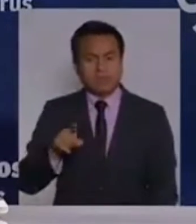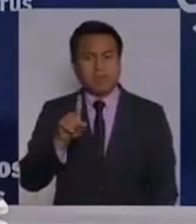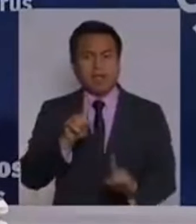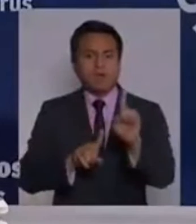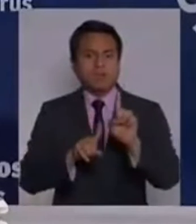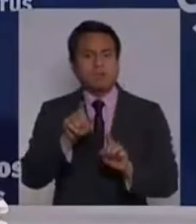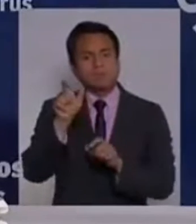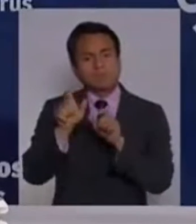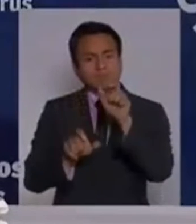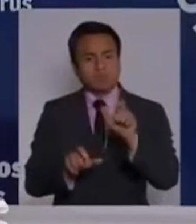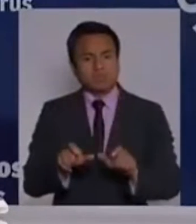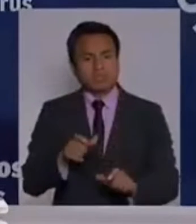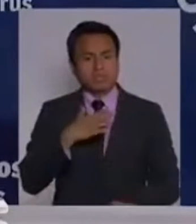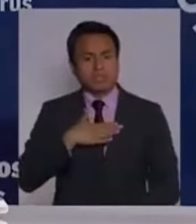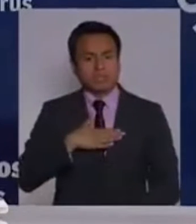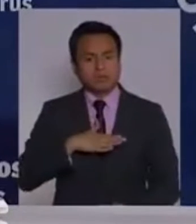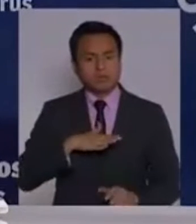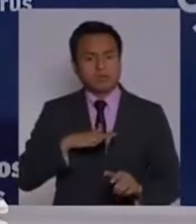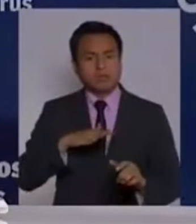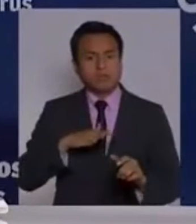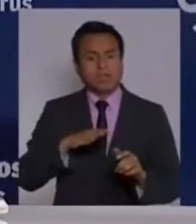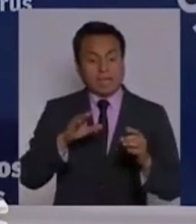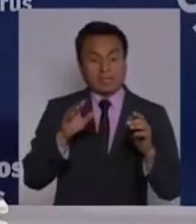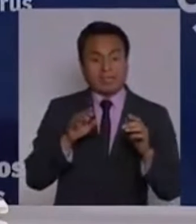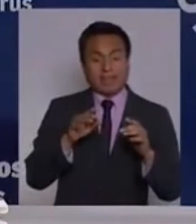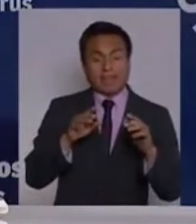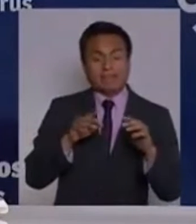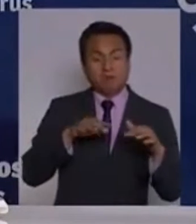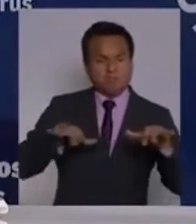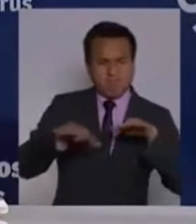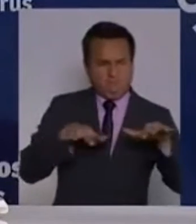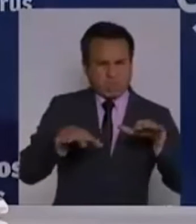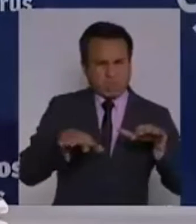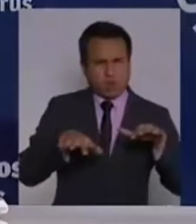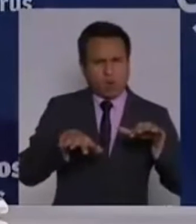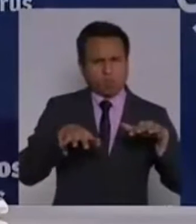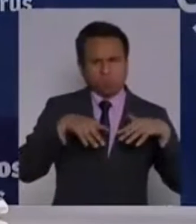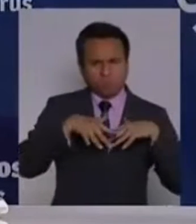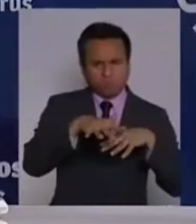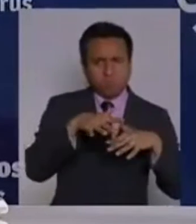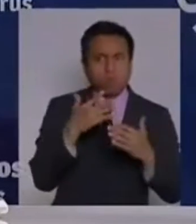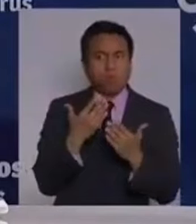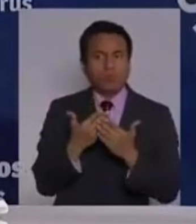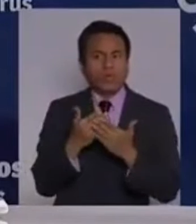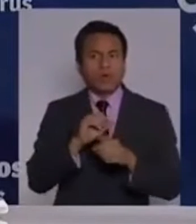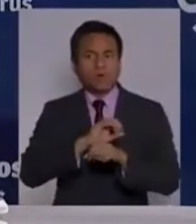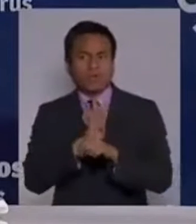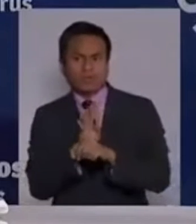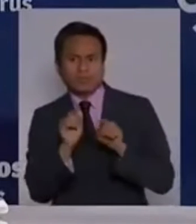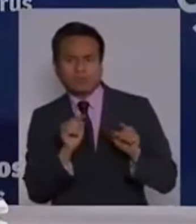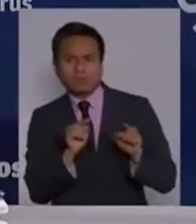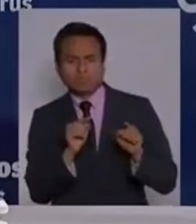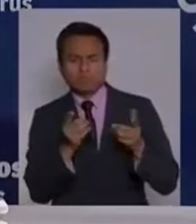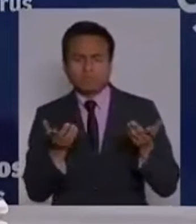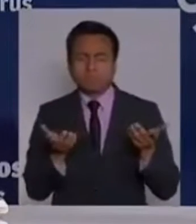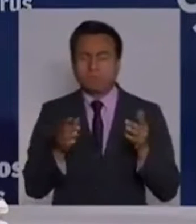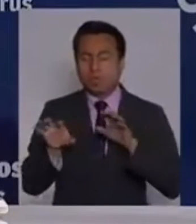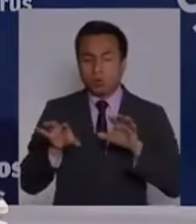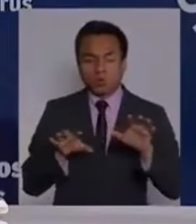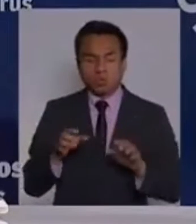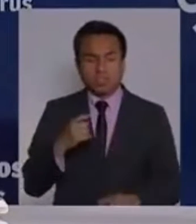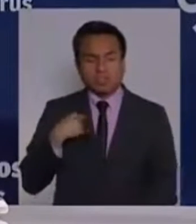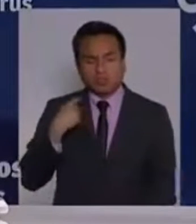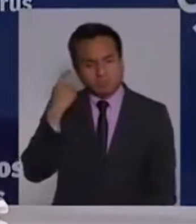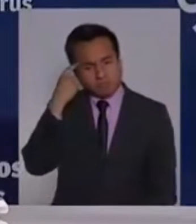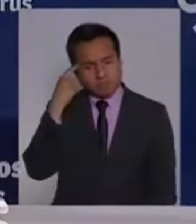algunas personas que quisieron trasladar o trasladar este movimiento y utilizar el coronavirus un cosa que no